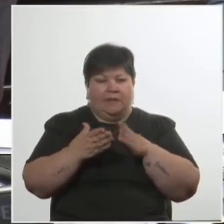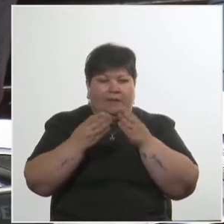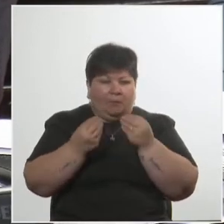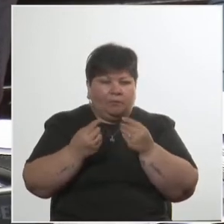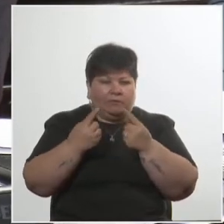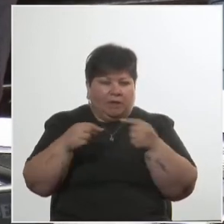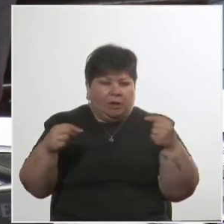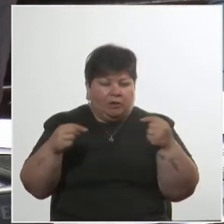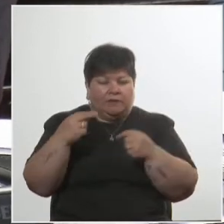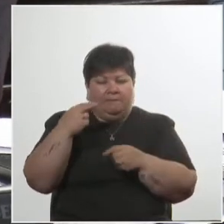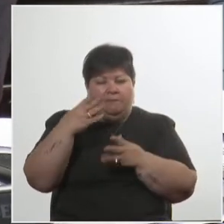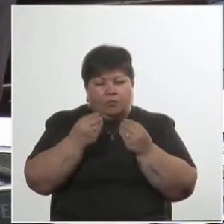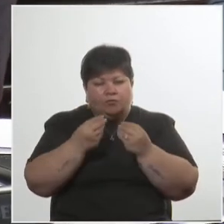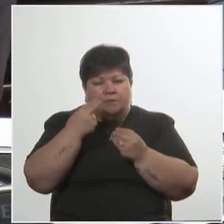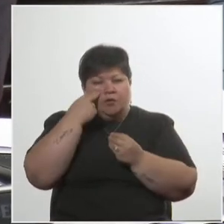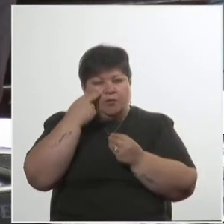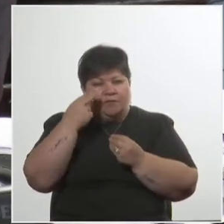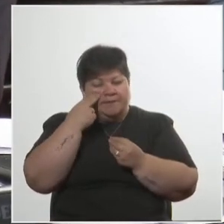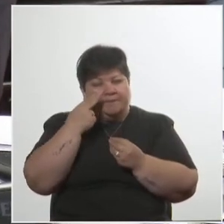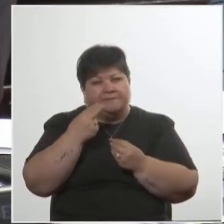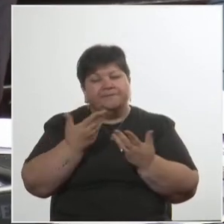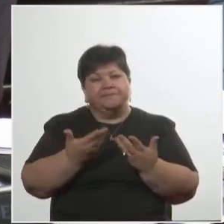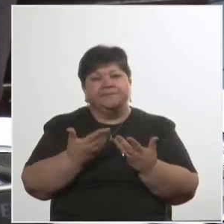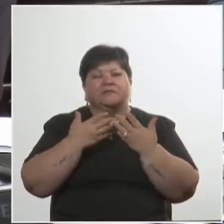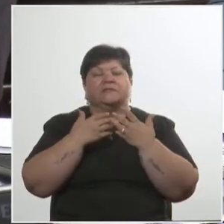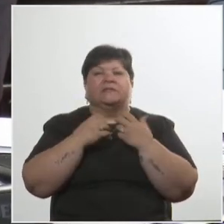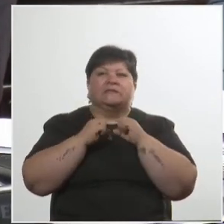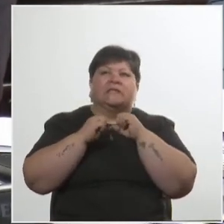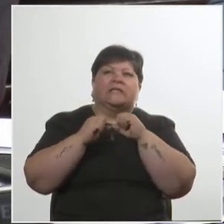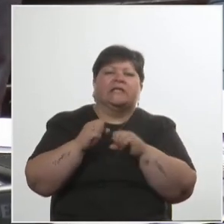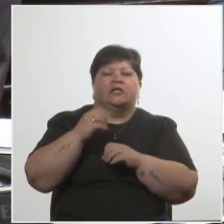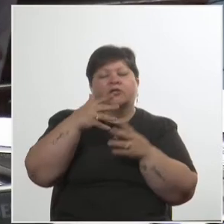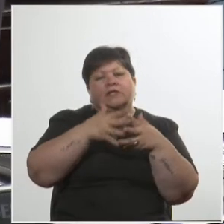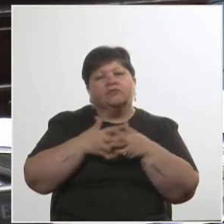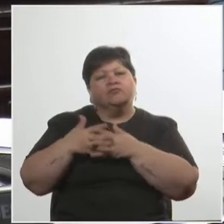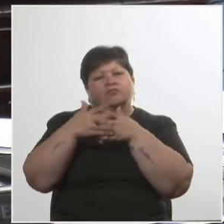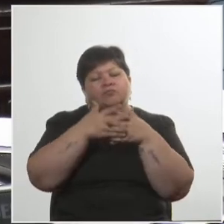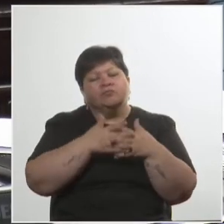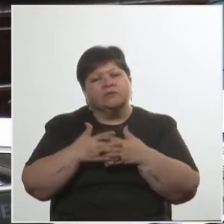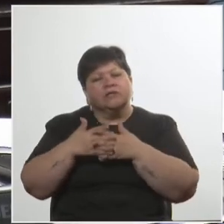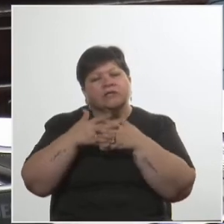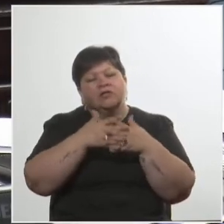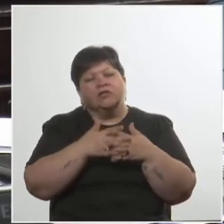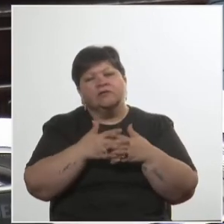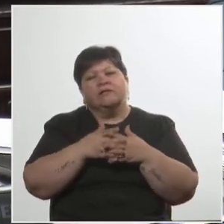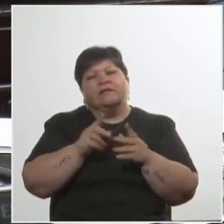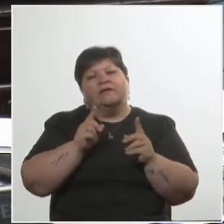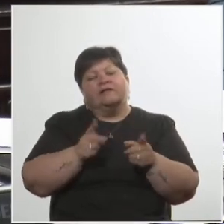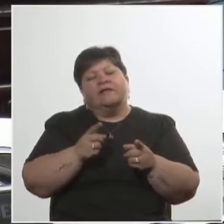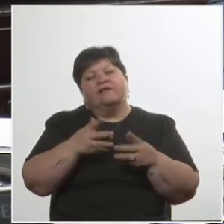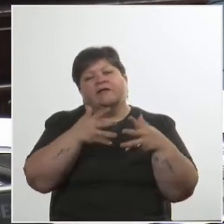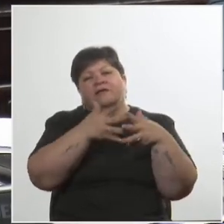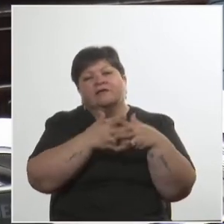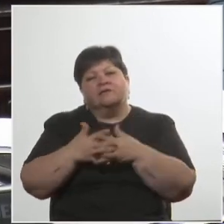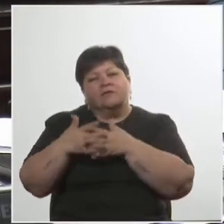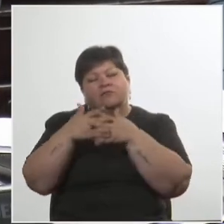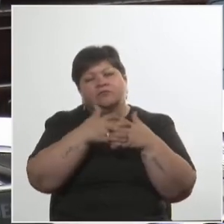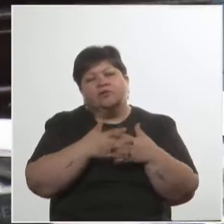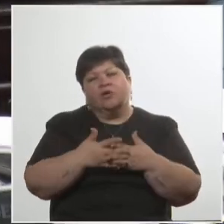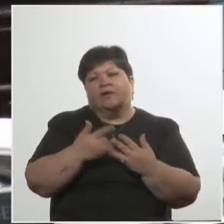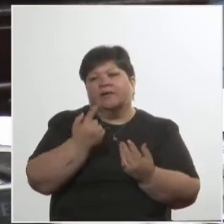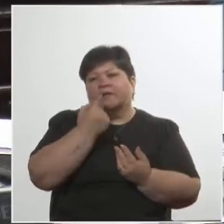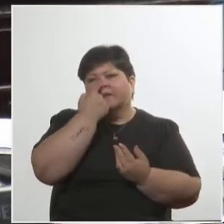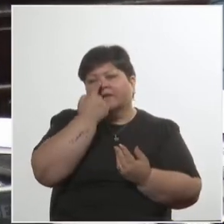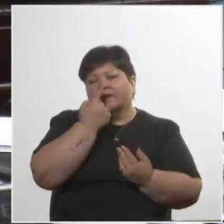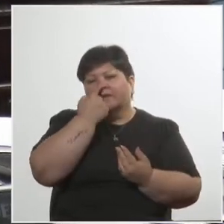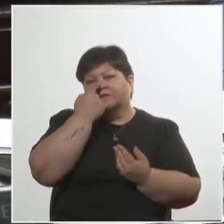latinoamericanos del gobierno de los Estados Unidos declaró lo que a Estados Unidos le debe interesar de ahora en adelante más